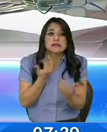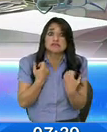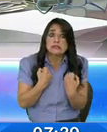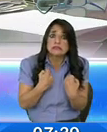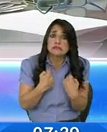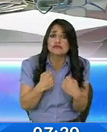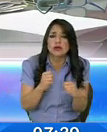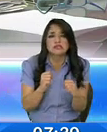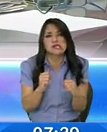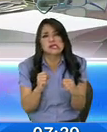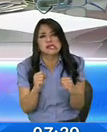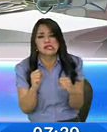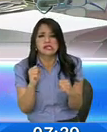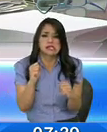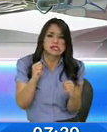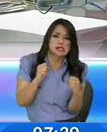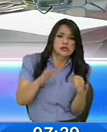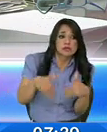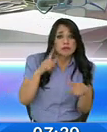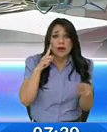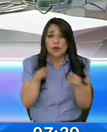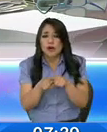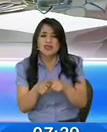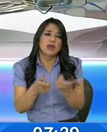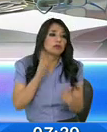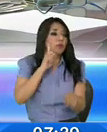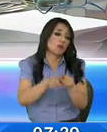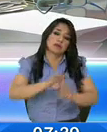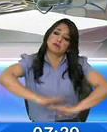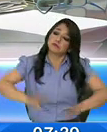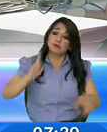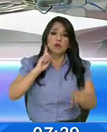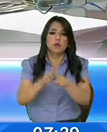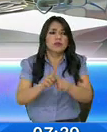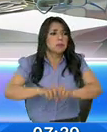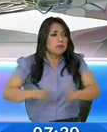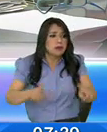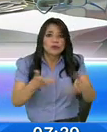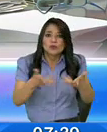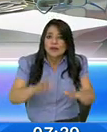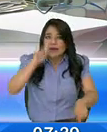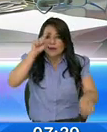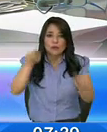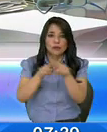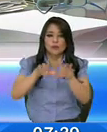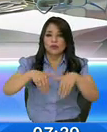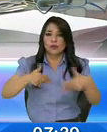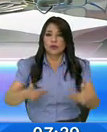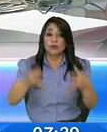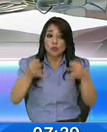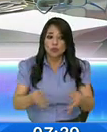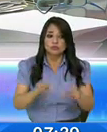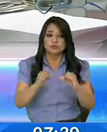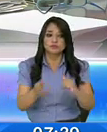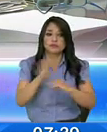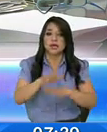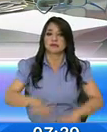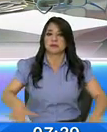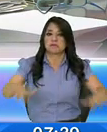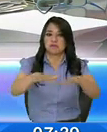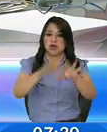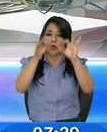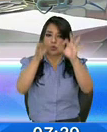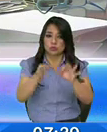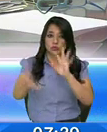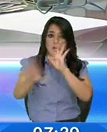tratando de buscar consensos pero lamentablemente esos consensos no hay porque ya en el pleno mismo cuando llegó